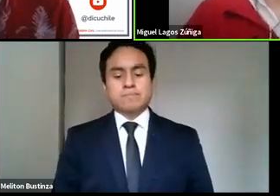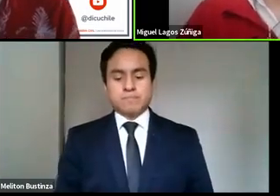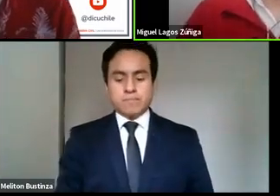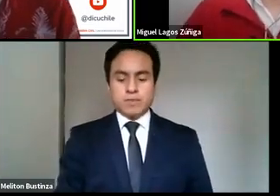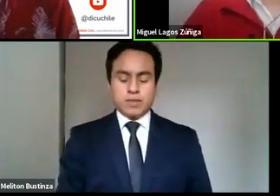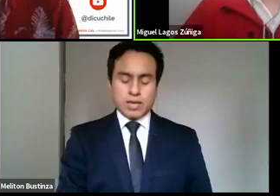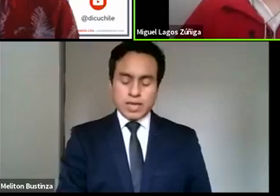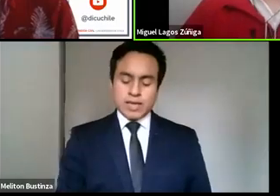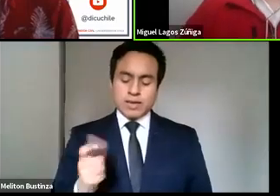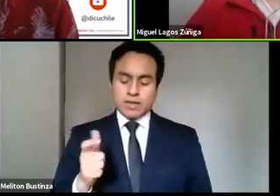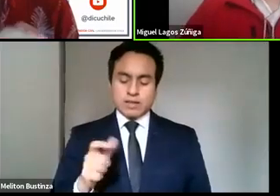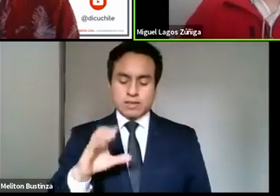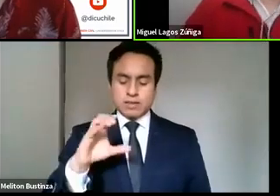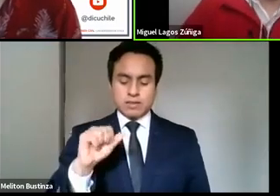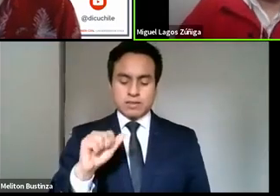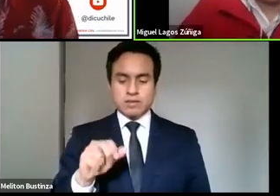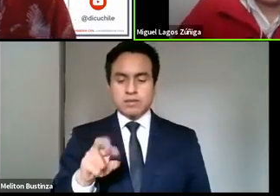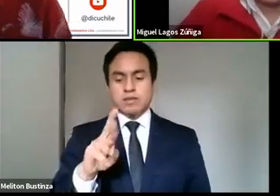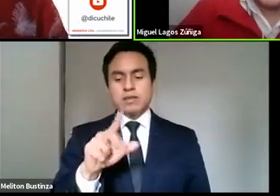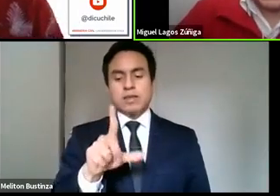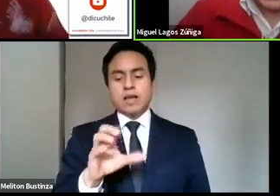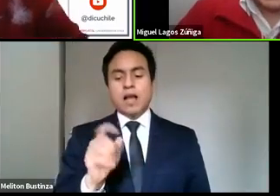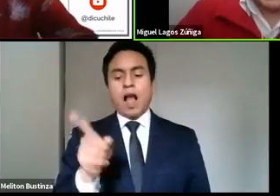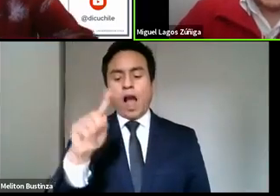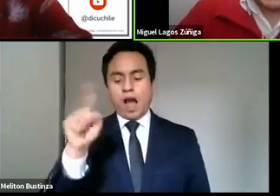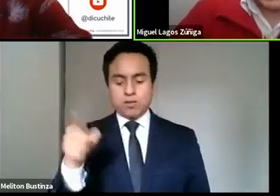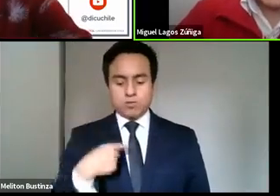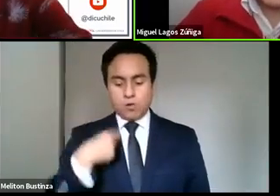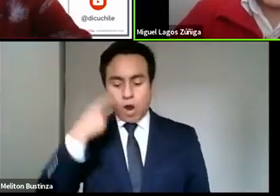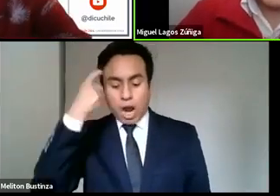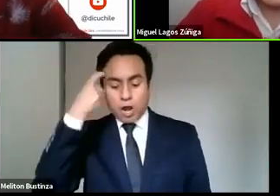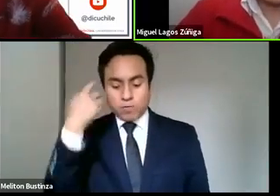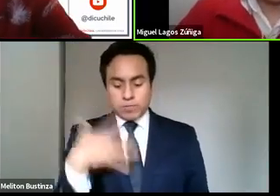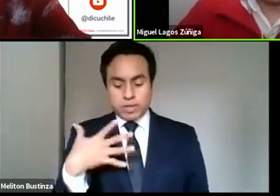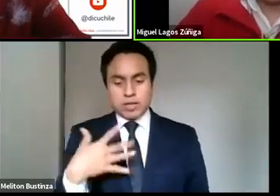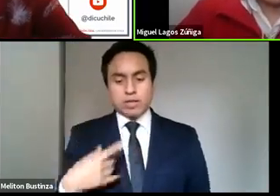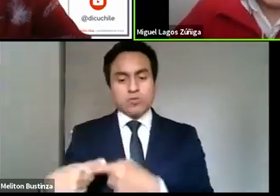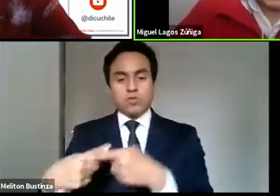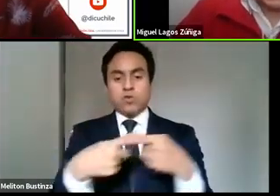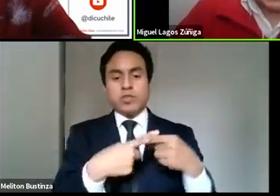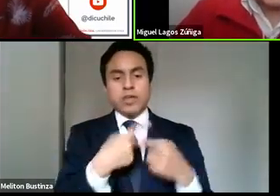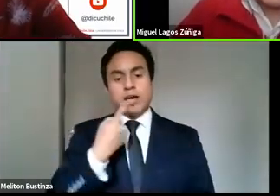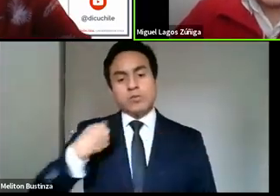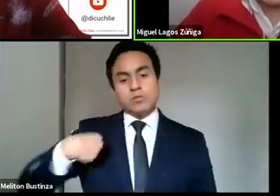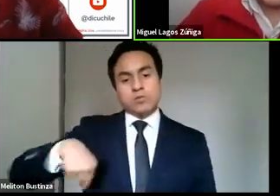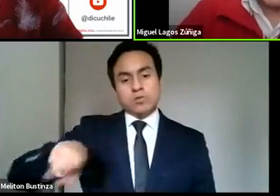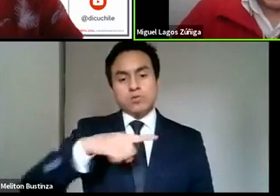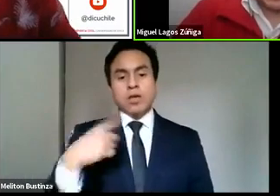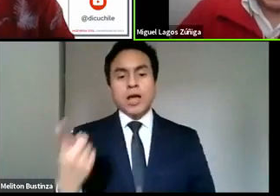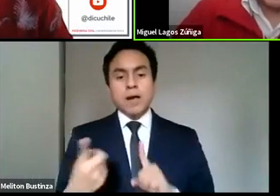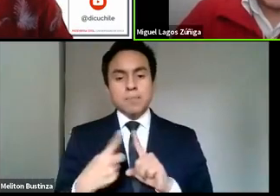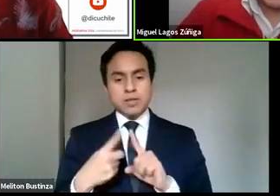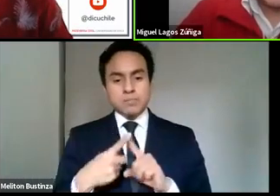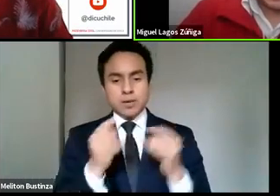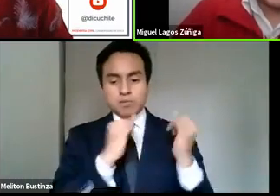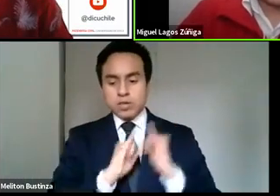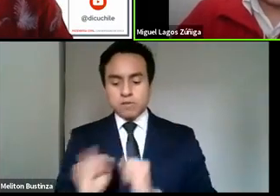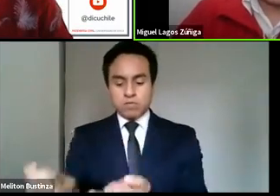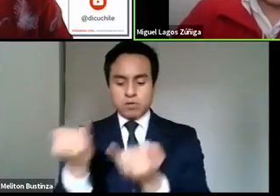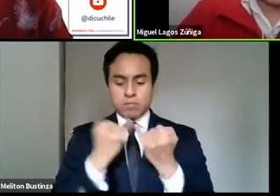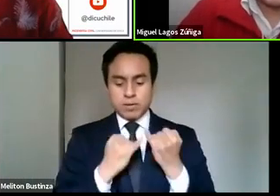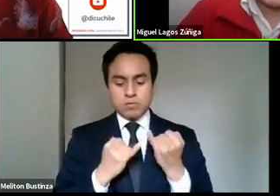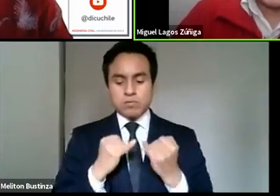Gracias, Carlos. Yo creo que es fundamental que como sociedad participemos, nos informemos y